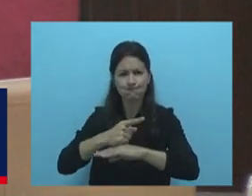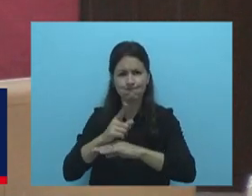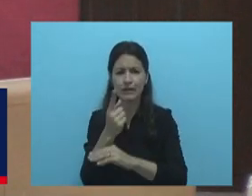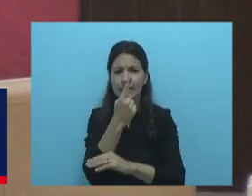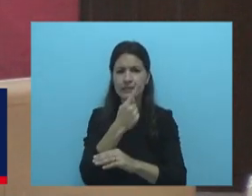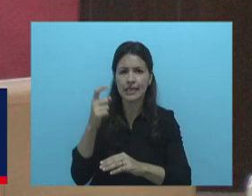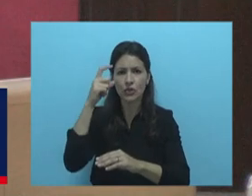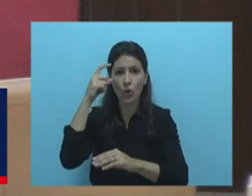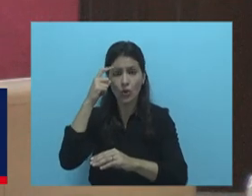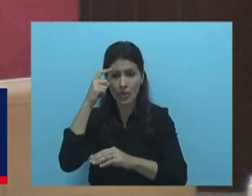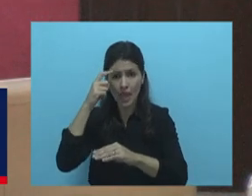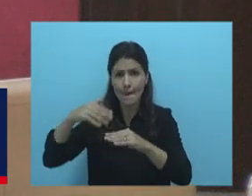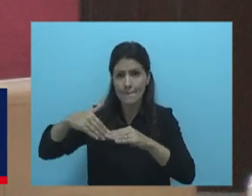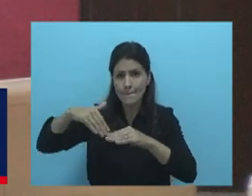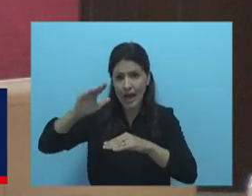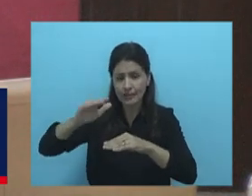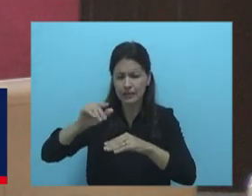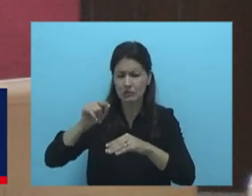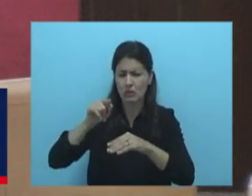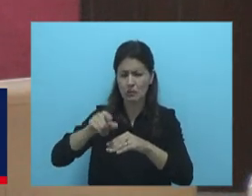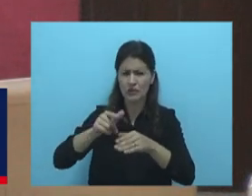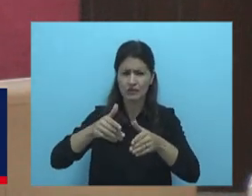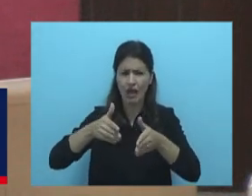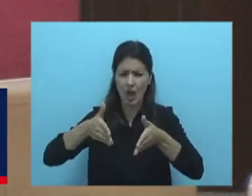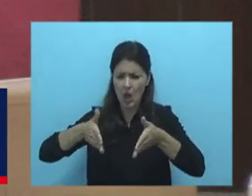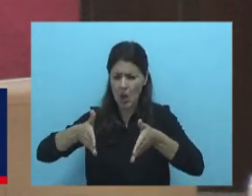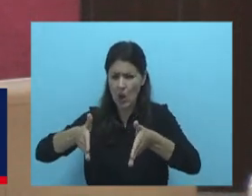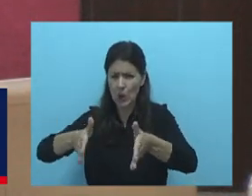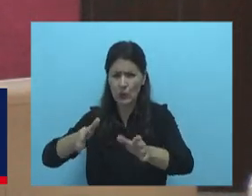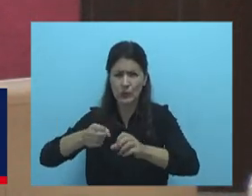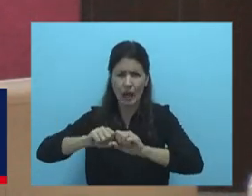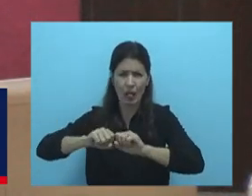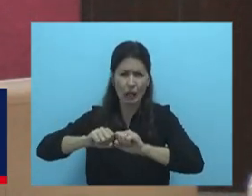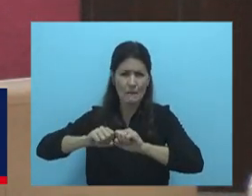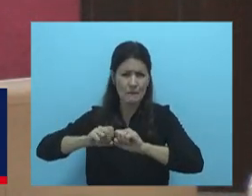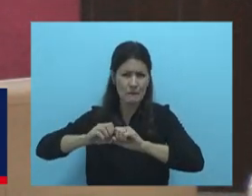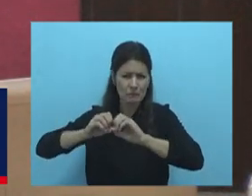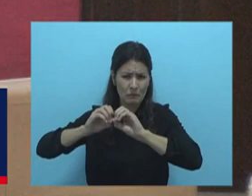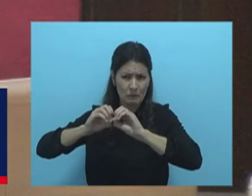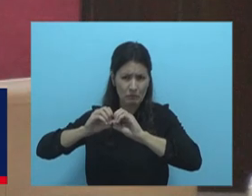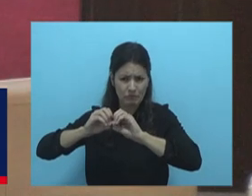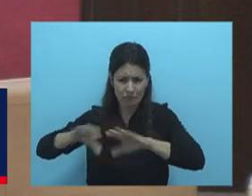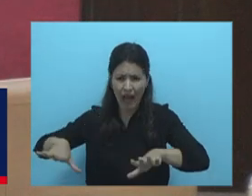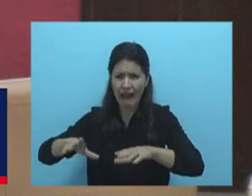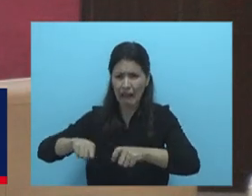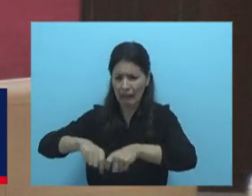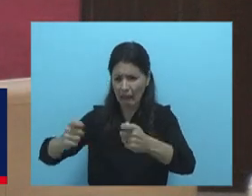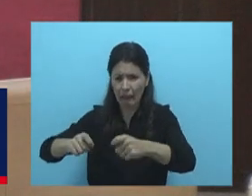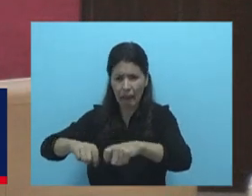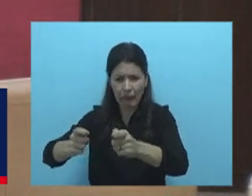cuando está detonada, y la circunvalación supuestamente oeste, que al lado de la Ruta 11